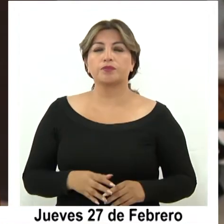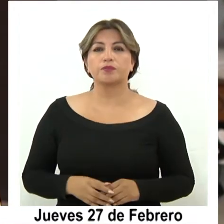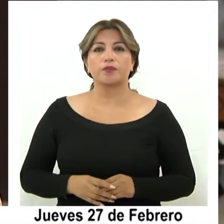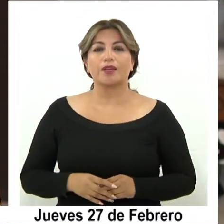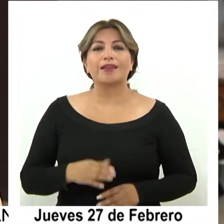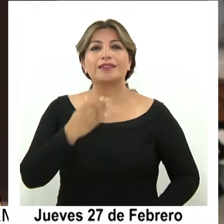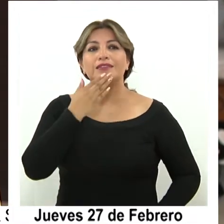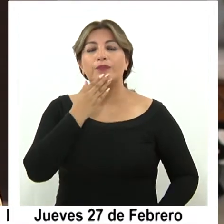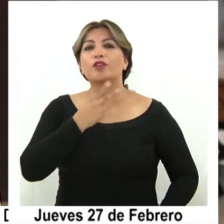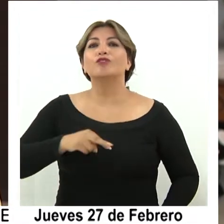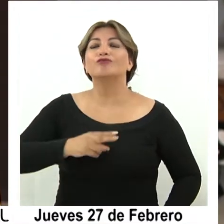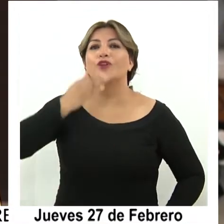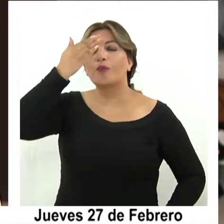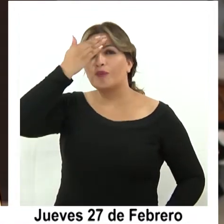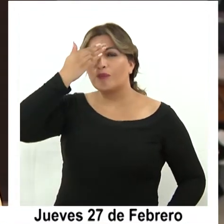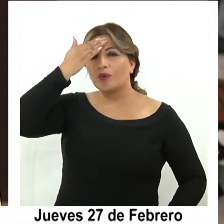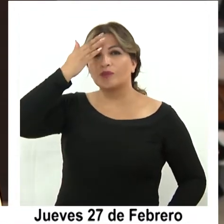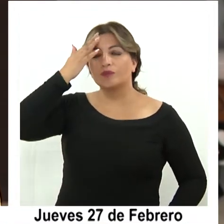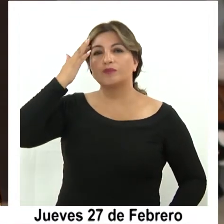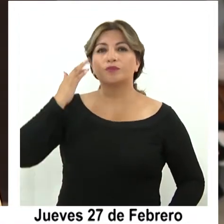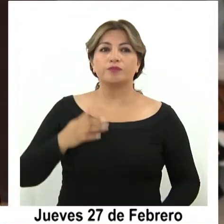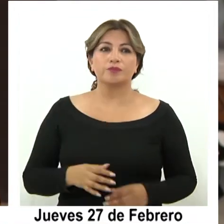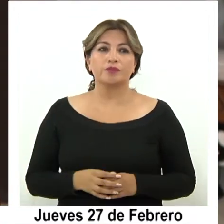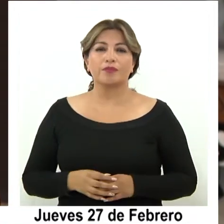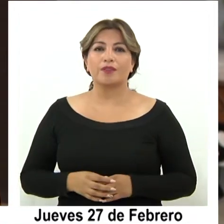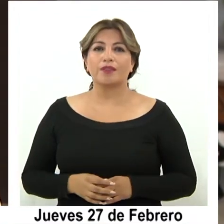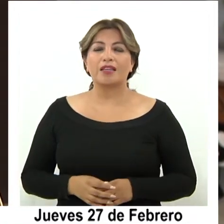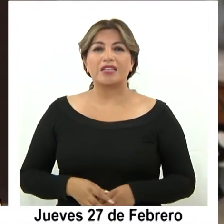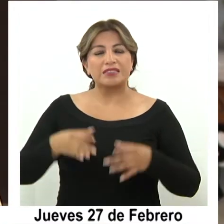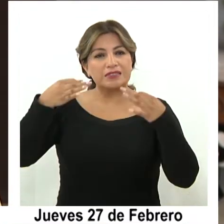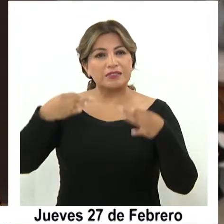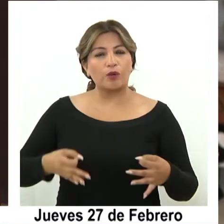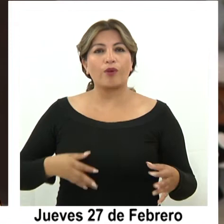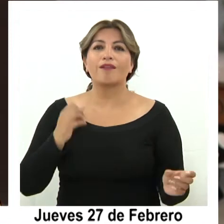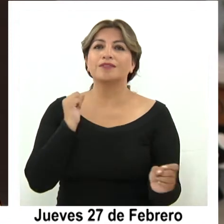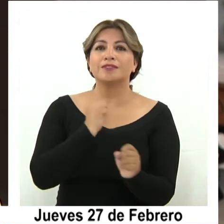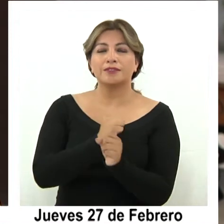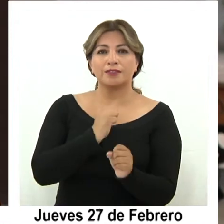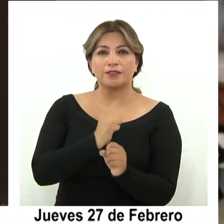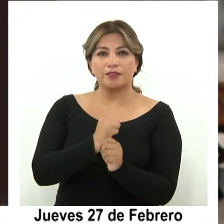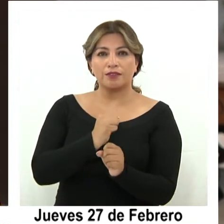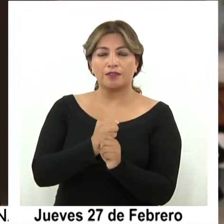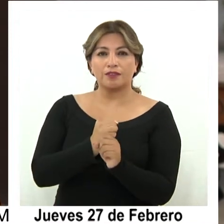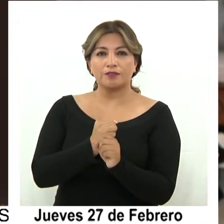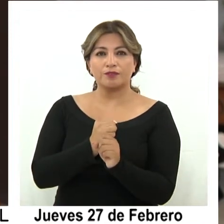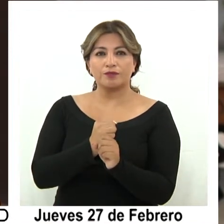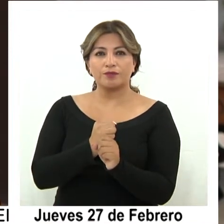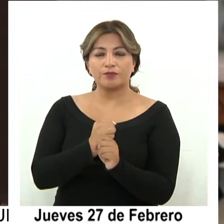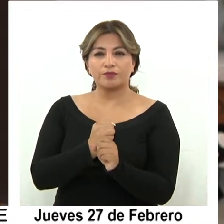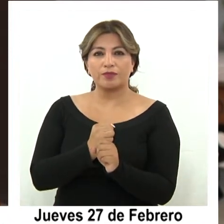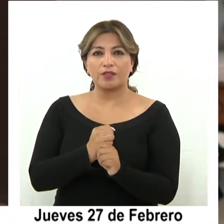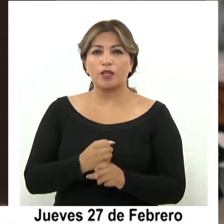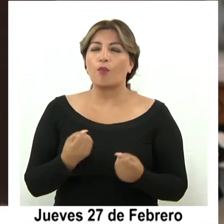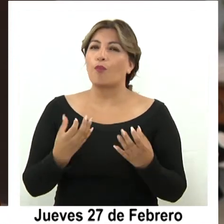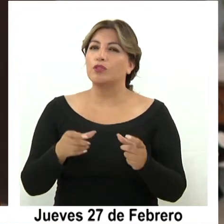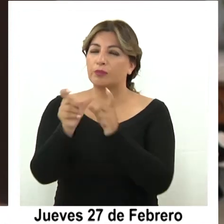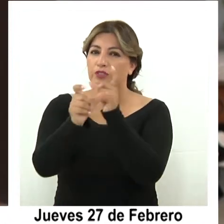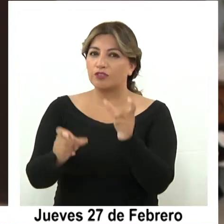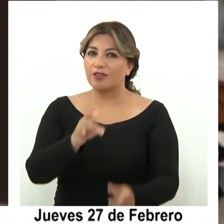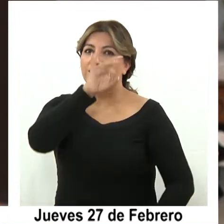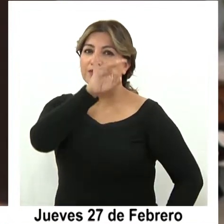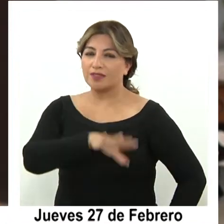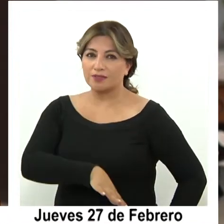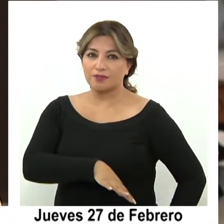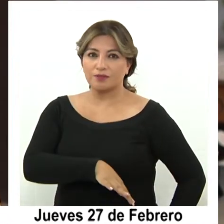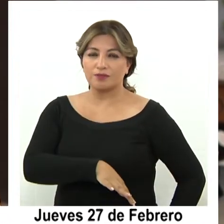trabajadores y también estamos muy preocupados de asegurar las fuentes de ingreso y el trabajo de cientos de miles